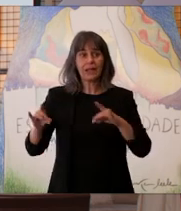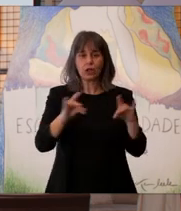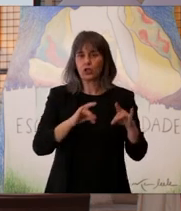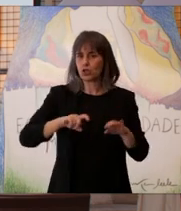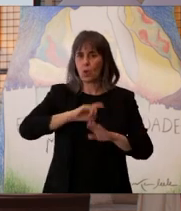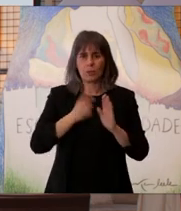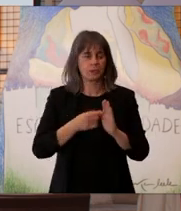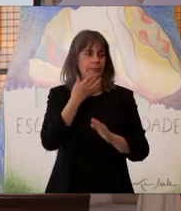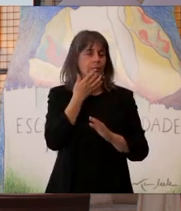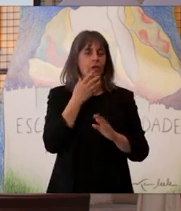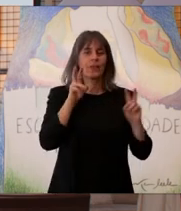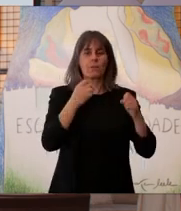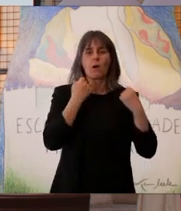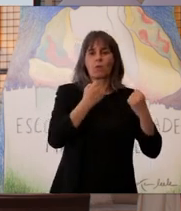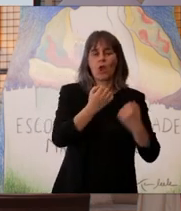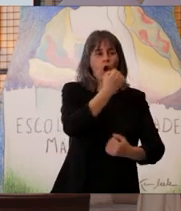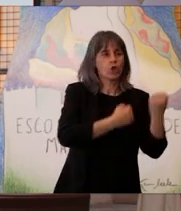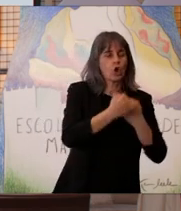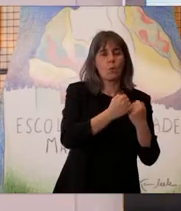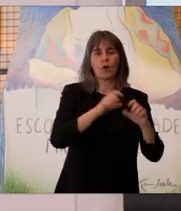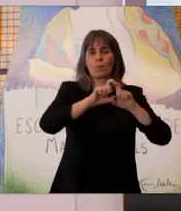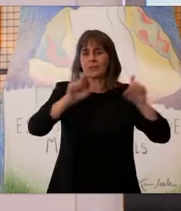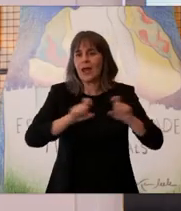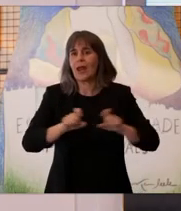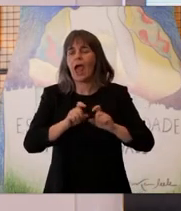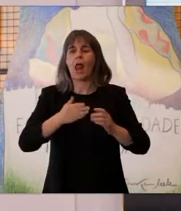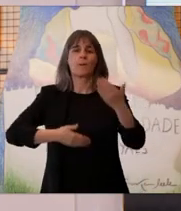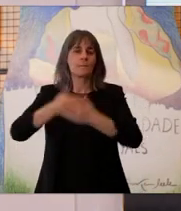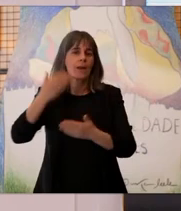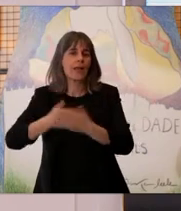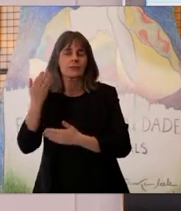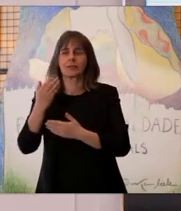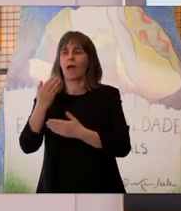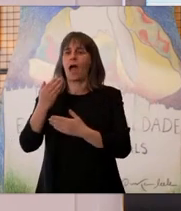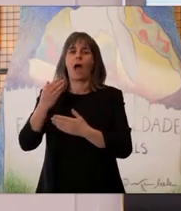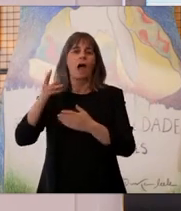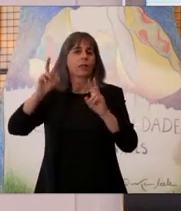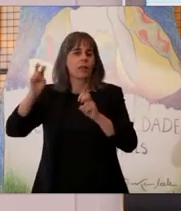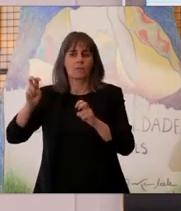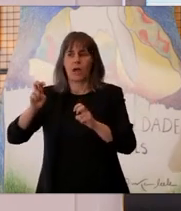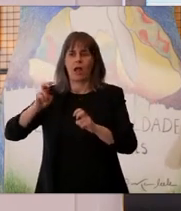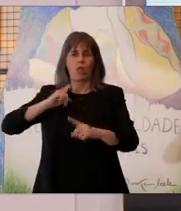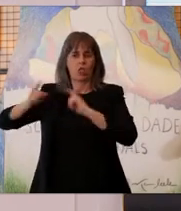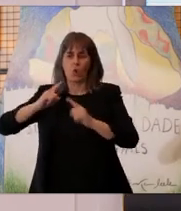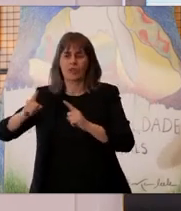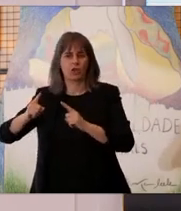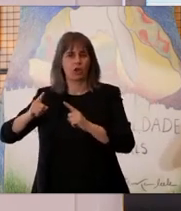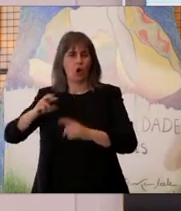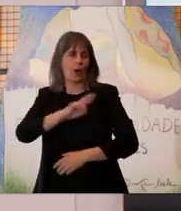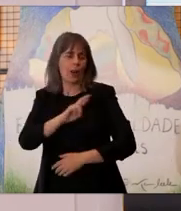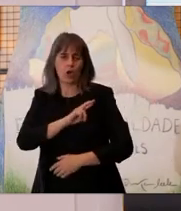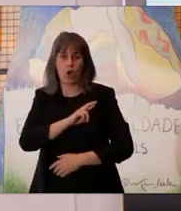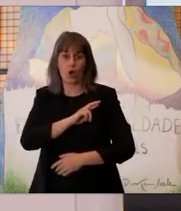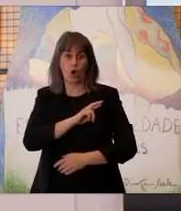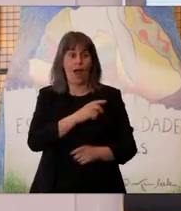de poder económico empresarial la prensa la opinión la creatividad el saber superior la transmisión canónica y El dominio y el manejo de la religión son